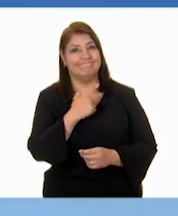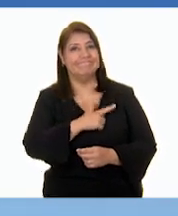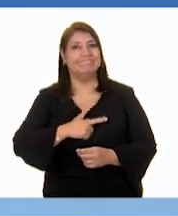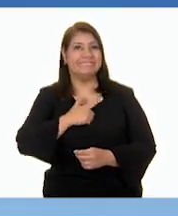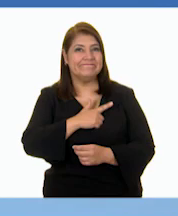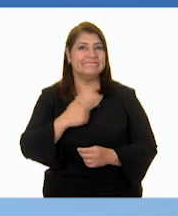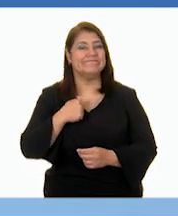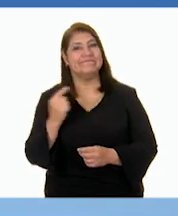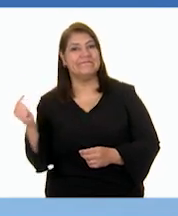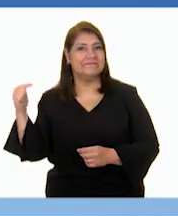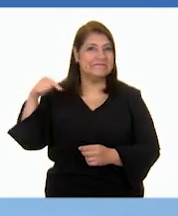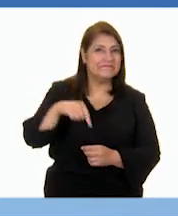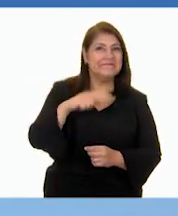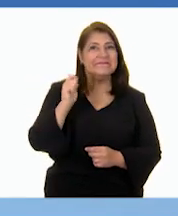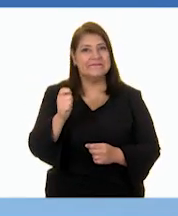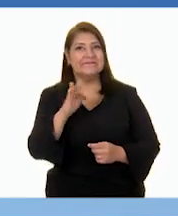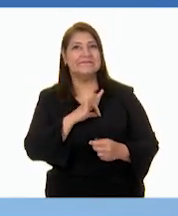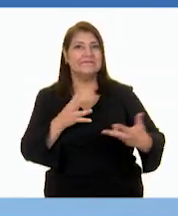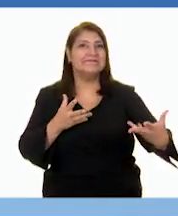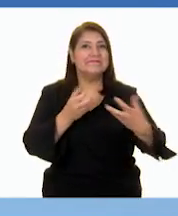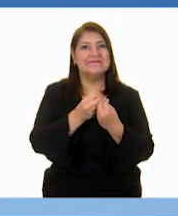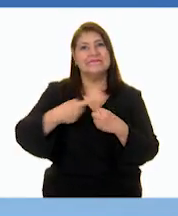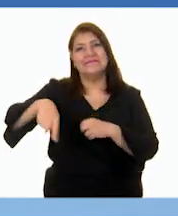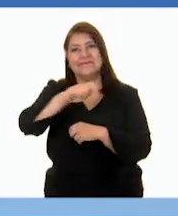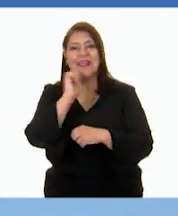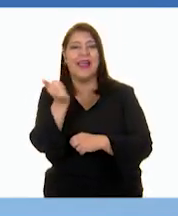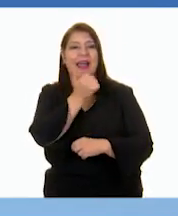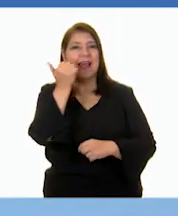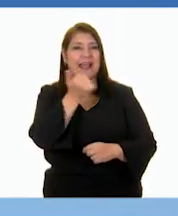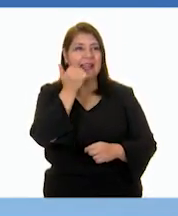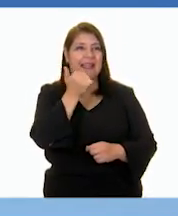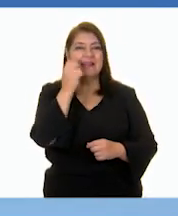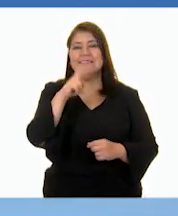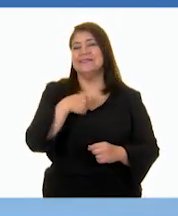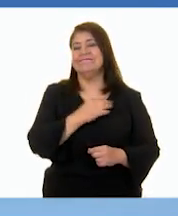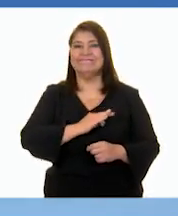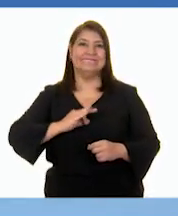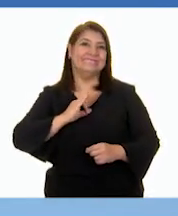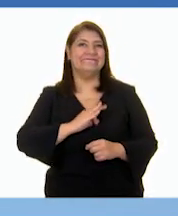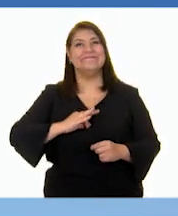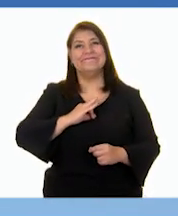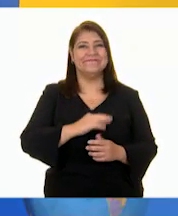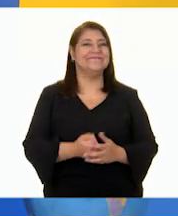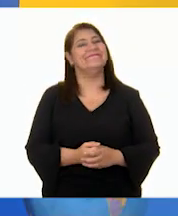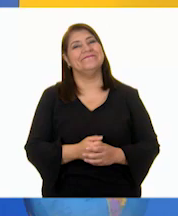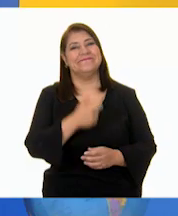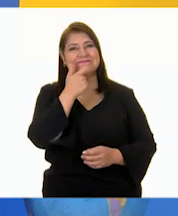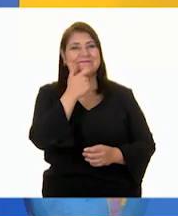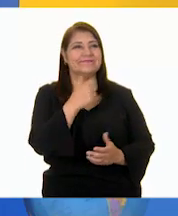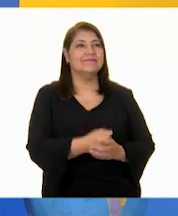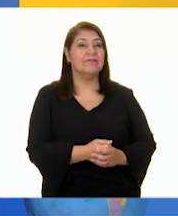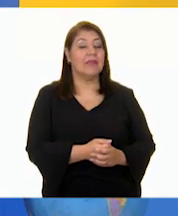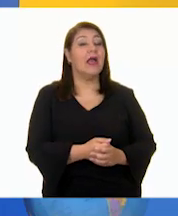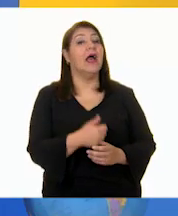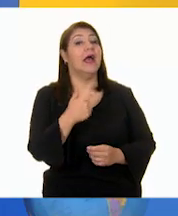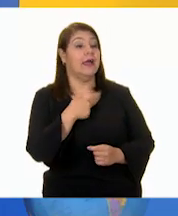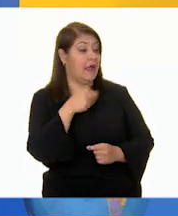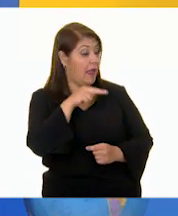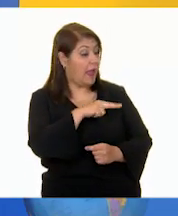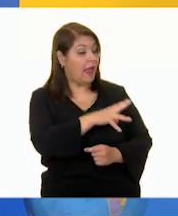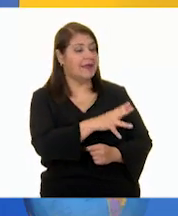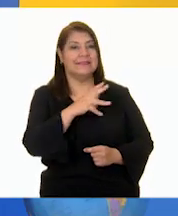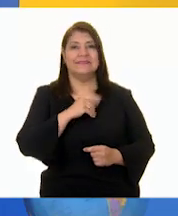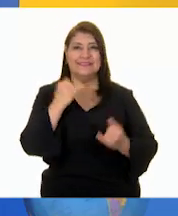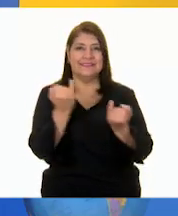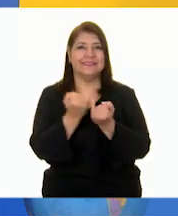aquí con ustedes y con nuestros estudiantes. Eso me hace muy feliz. Muy bien. Y yo me sumo al entusiasmo.